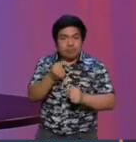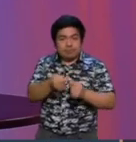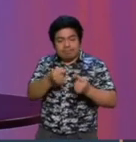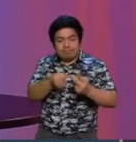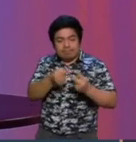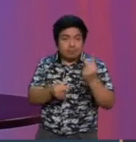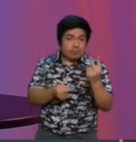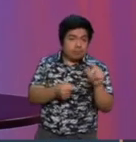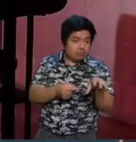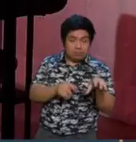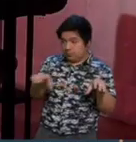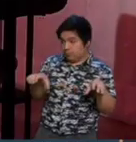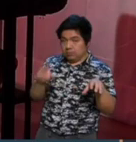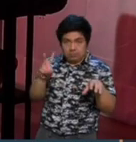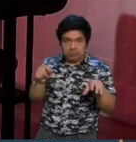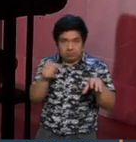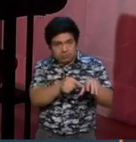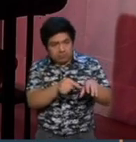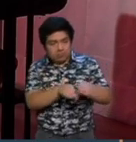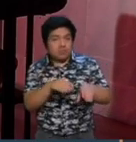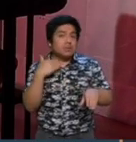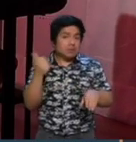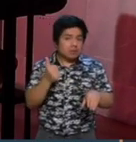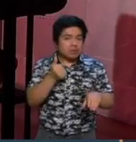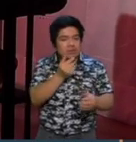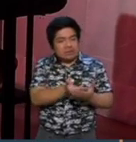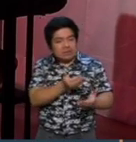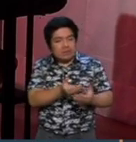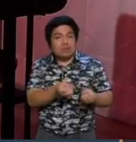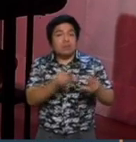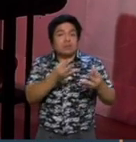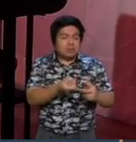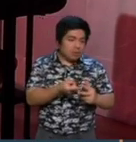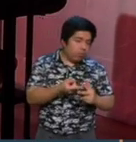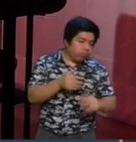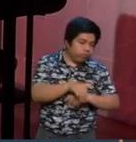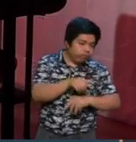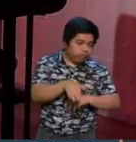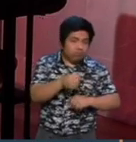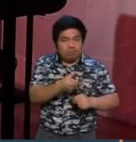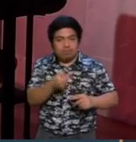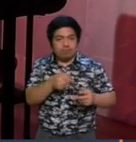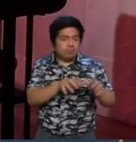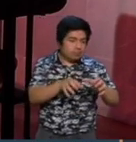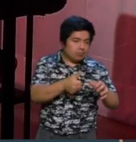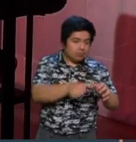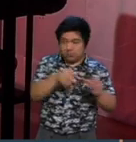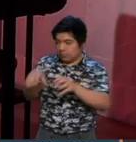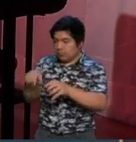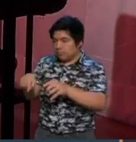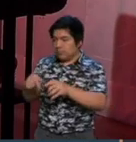dos vías. Por un lado, la incidencia delictiva, que es el dato duro, es el número de delitos que hay en la ciudad, y por el otro lado, el tema